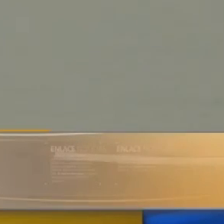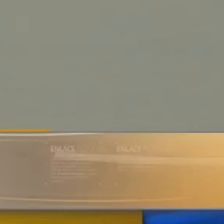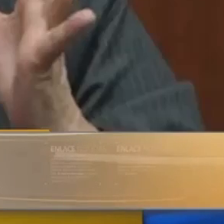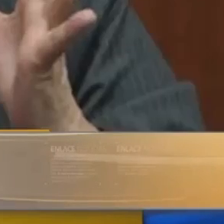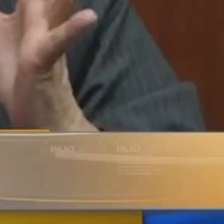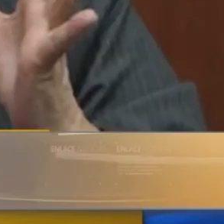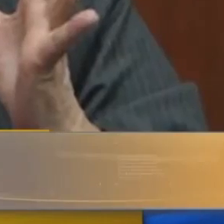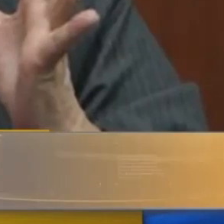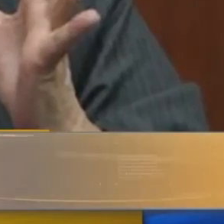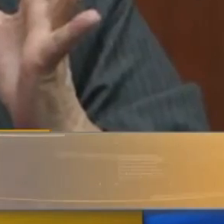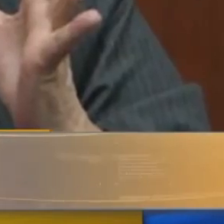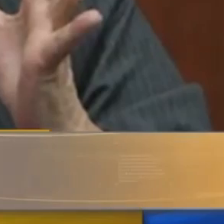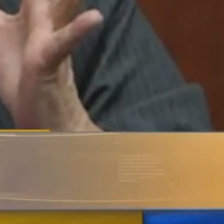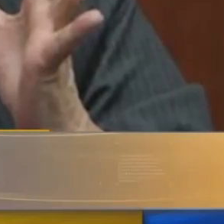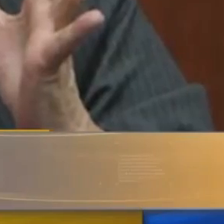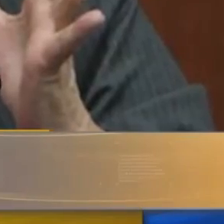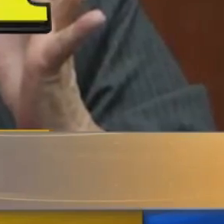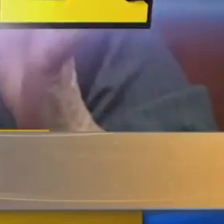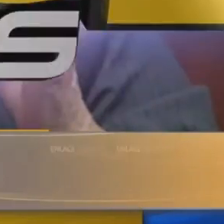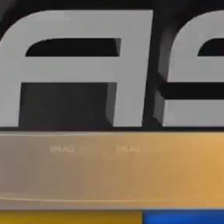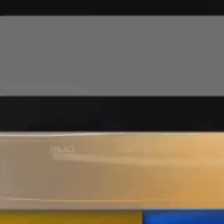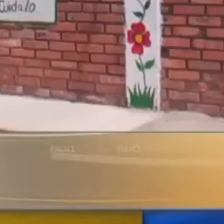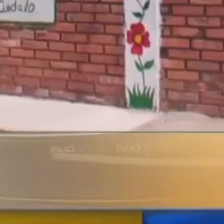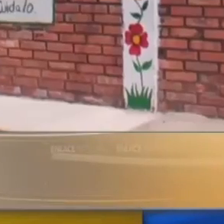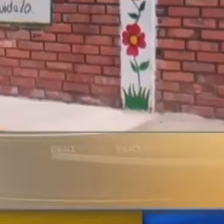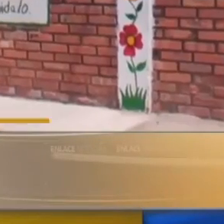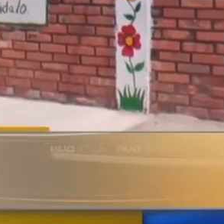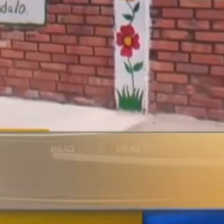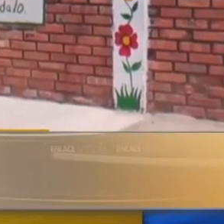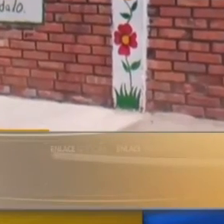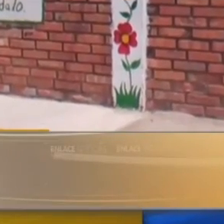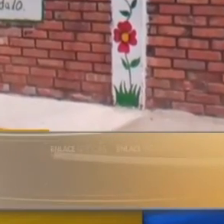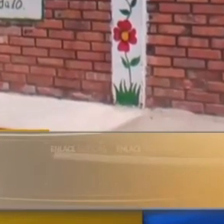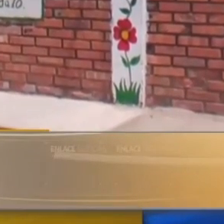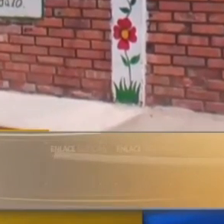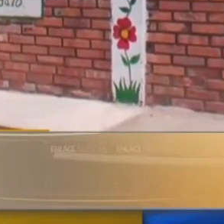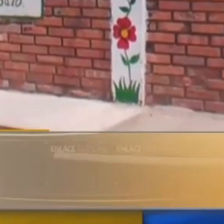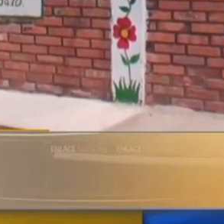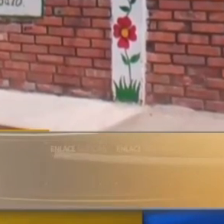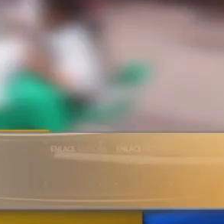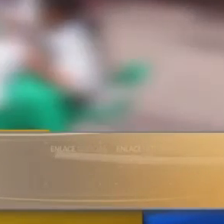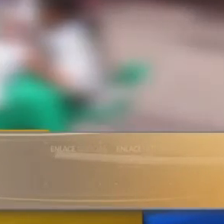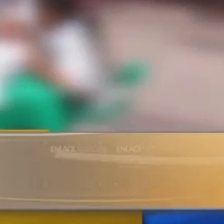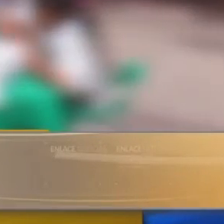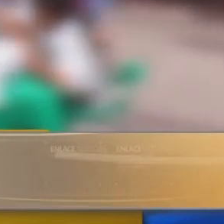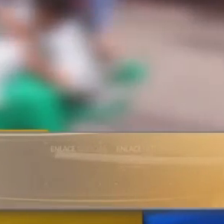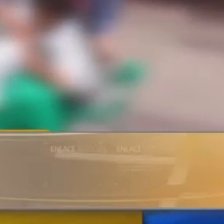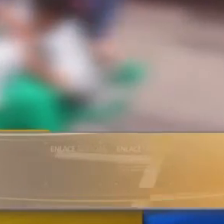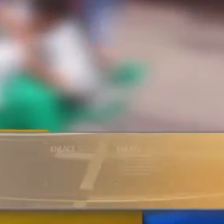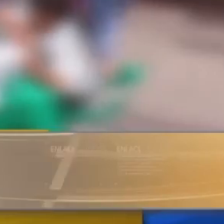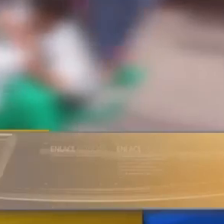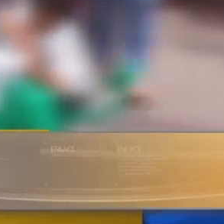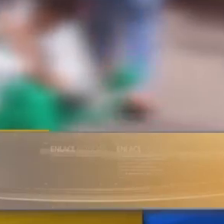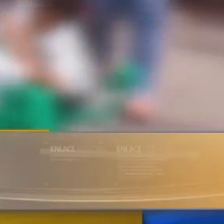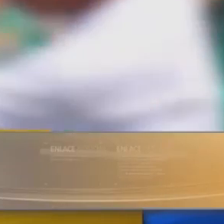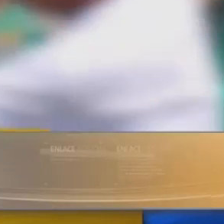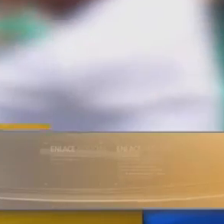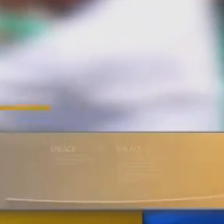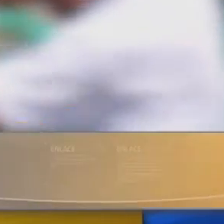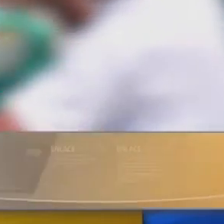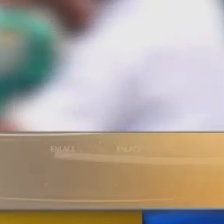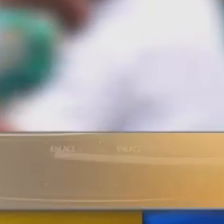fracking. Confirmada la asistencia del senador Jorge Robledo. En la escuela del barrio La Paz requieren infraestructura para comedores escolares. De